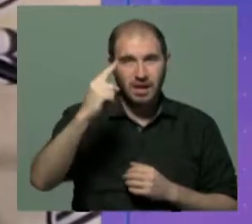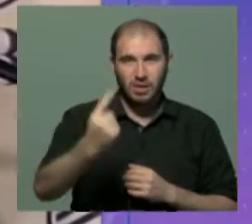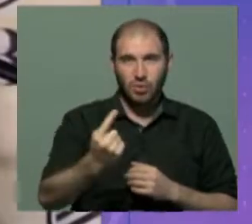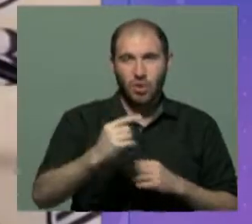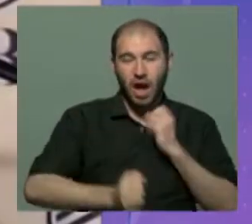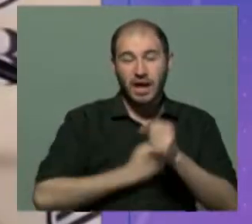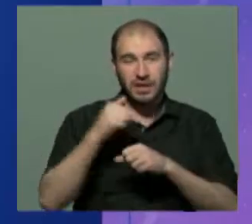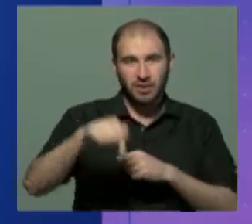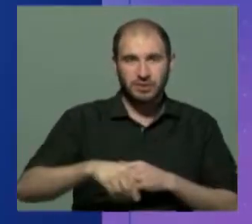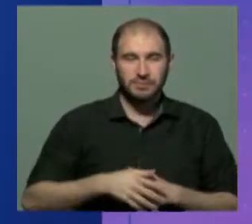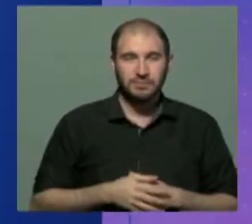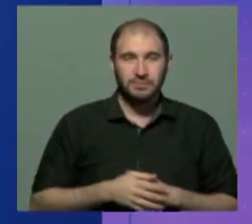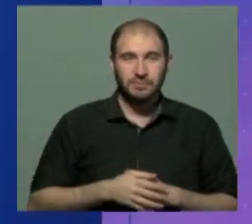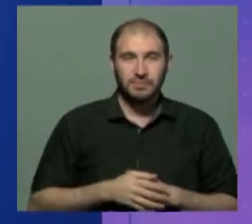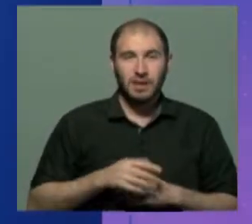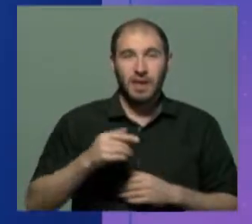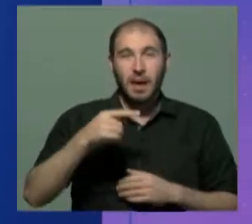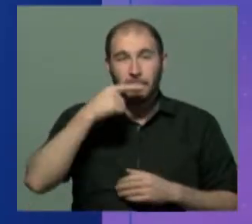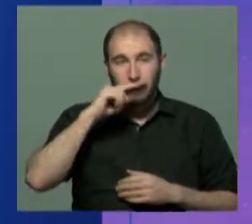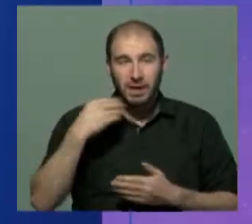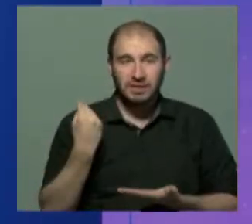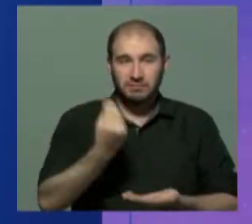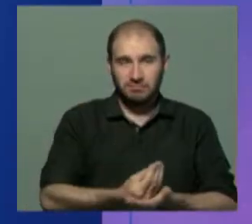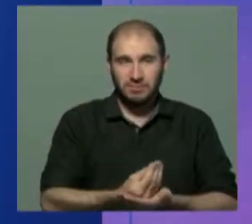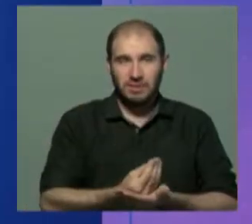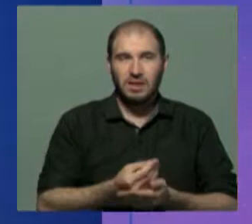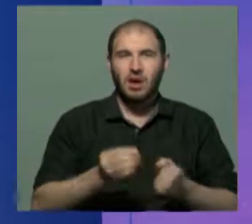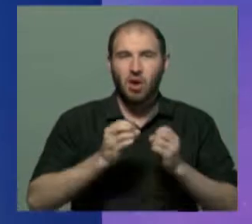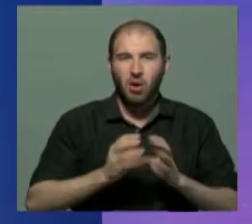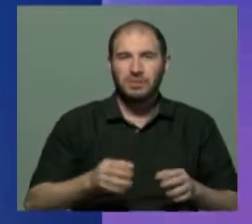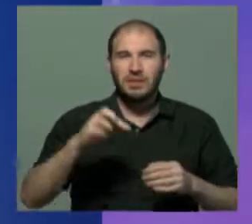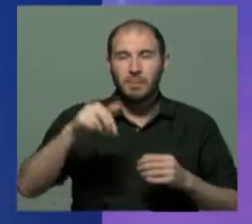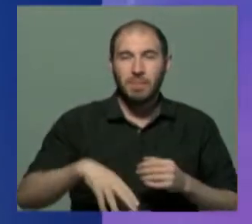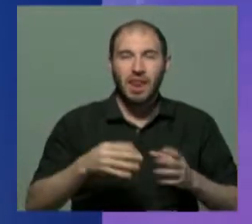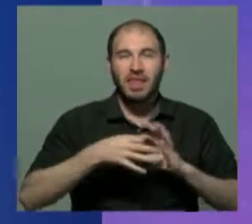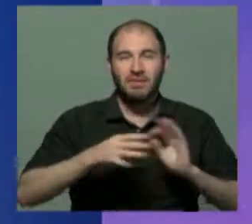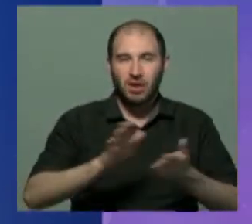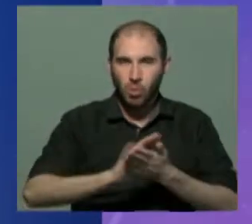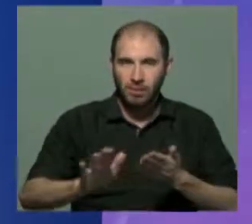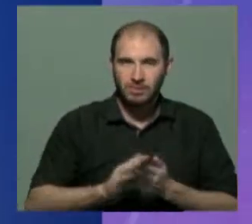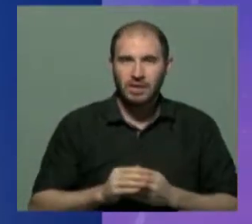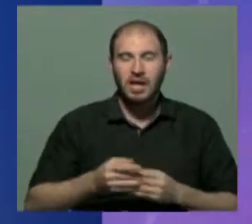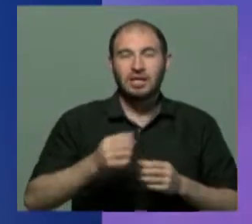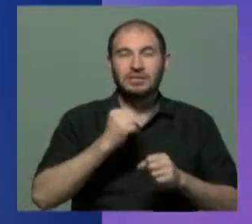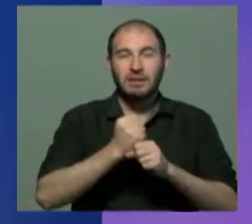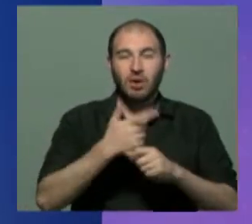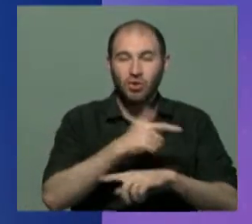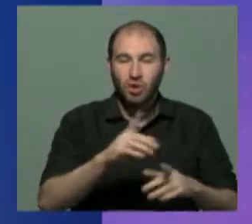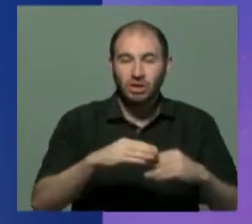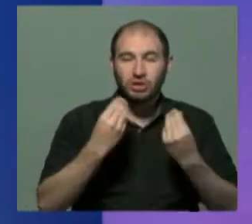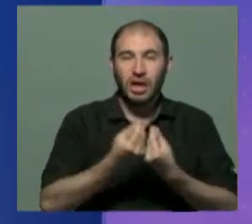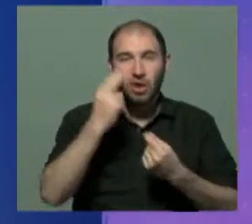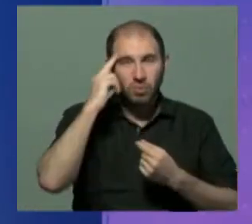1991 a la fecha. Tras la llegada de Mauricio Macri y la implementación de políticas neoliberales, la tasa de desempleo creció